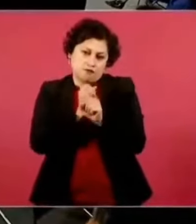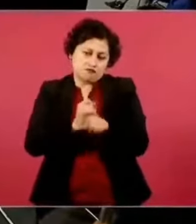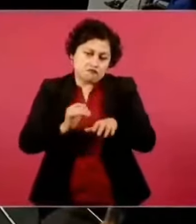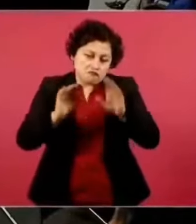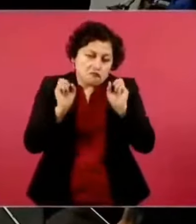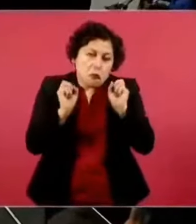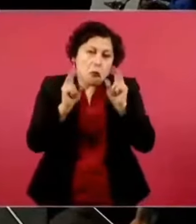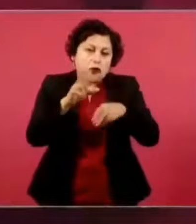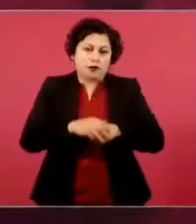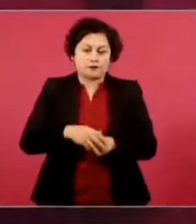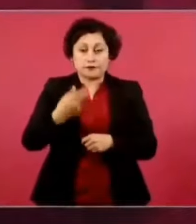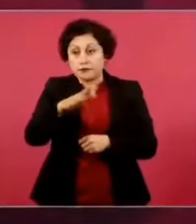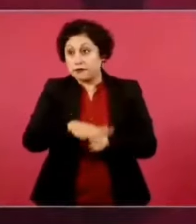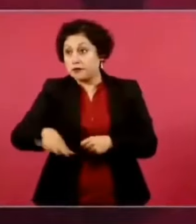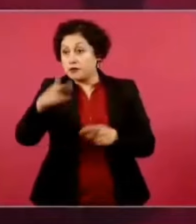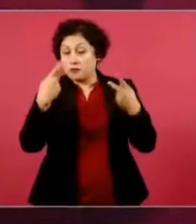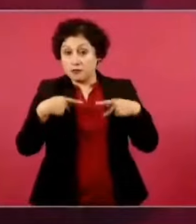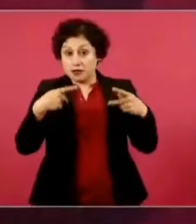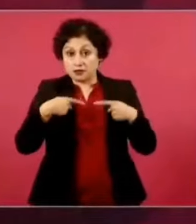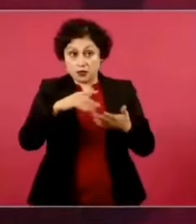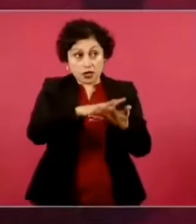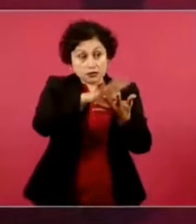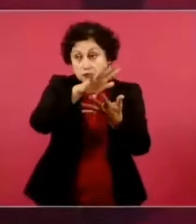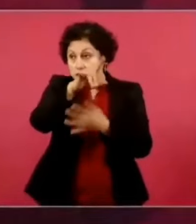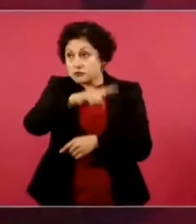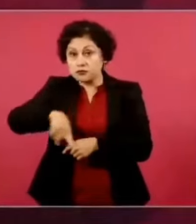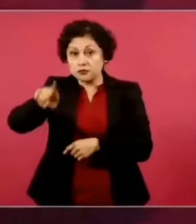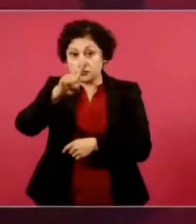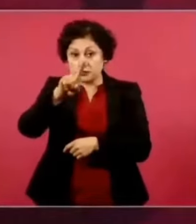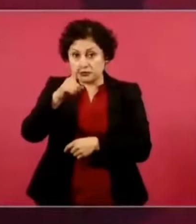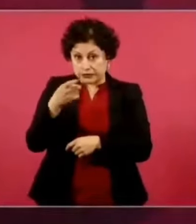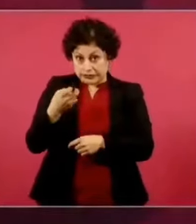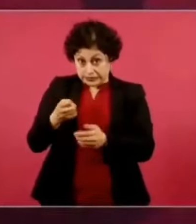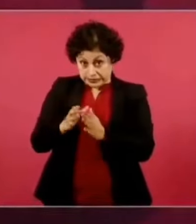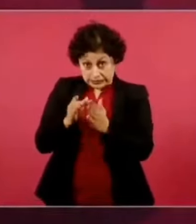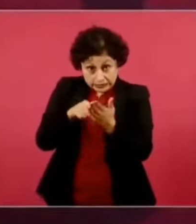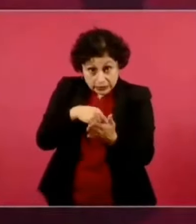Pero la mayoría de la gente esto no lo sabía.